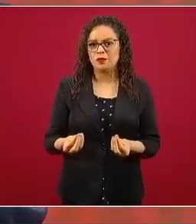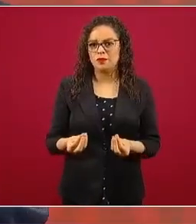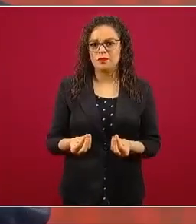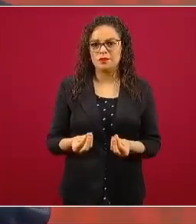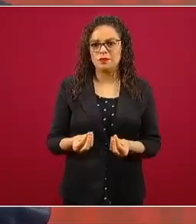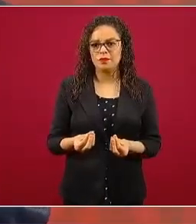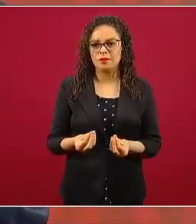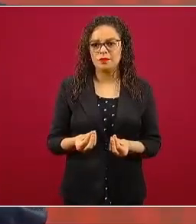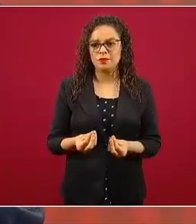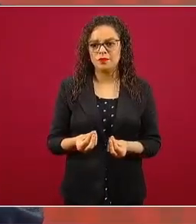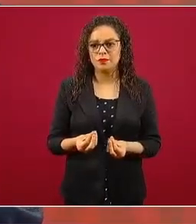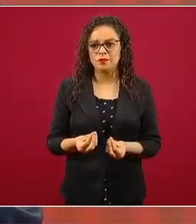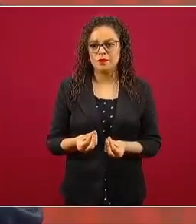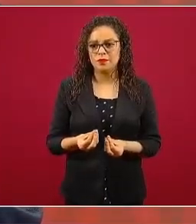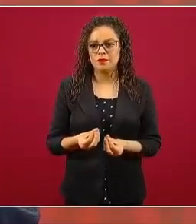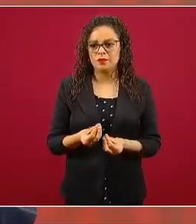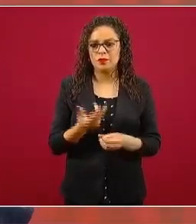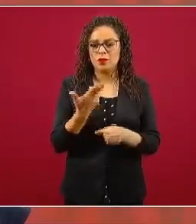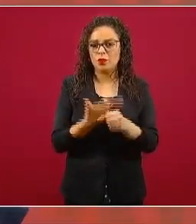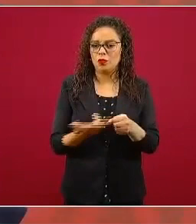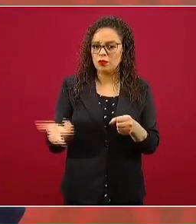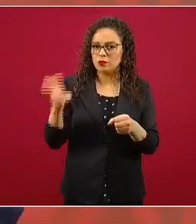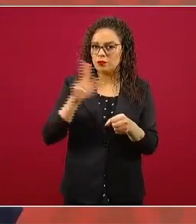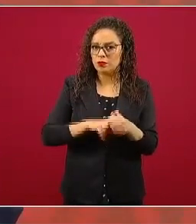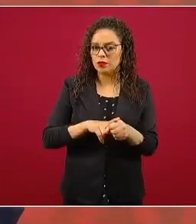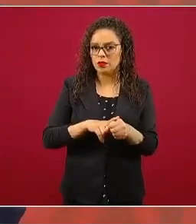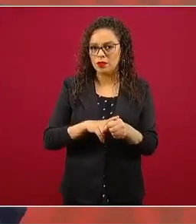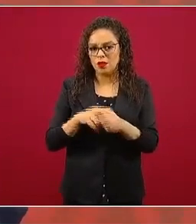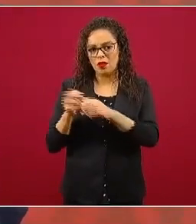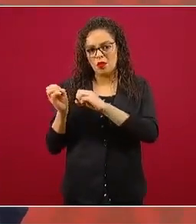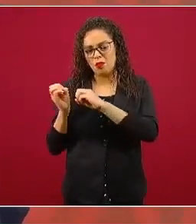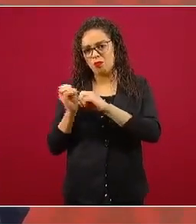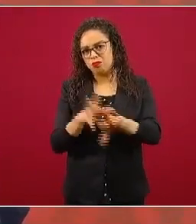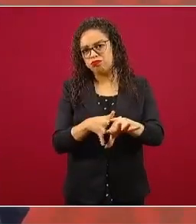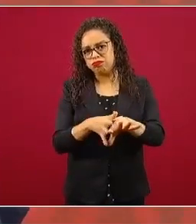de hospitales, de centros de salud abandonados.